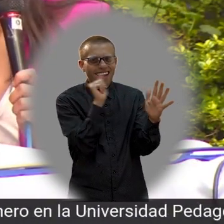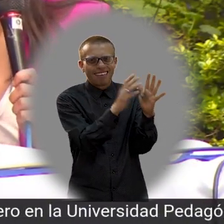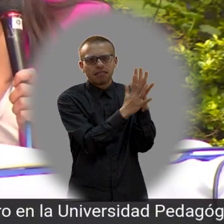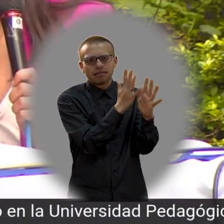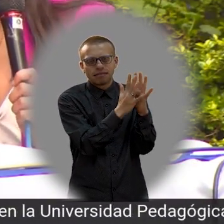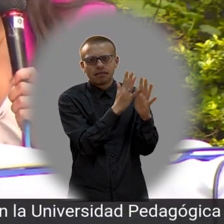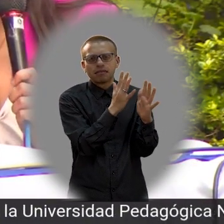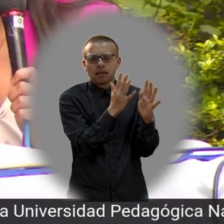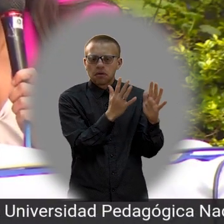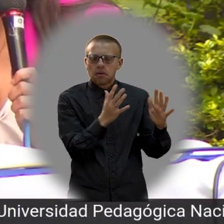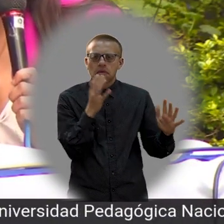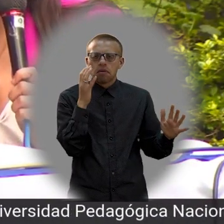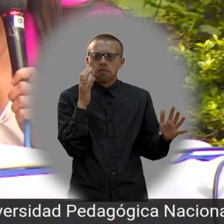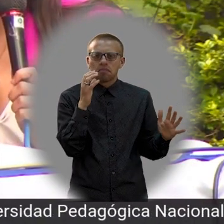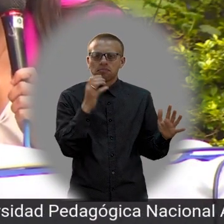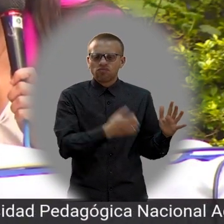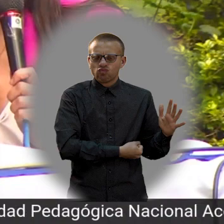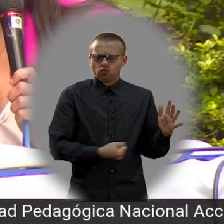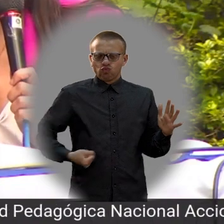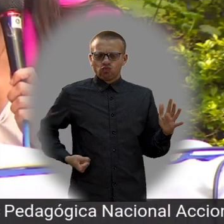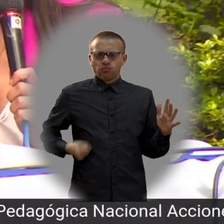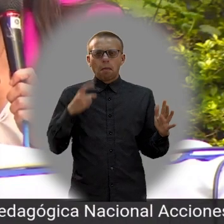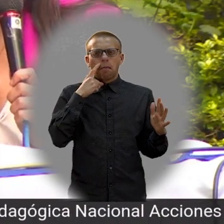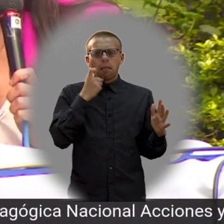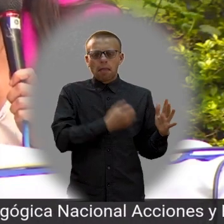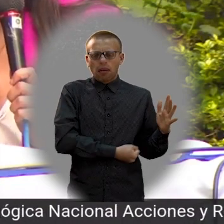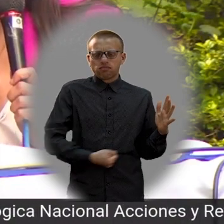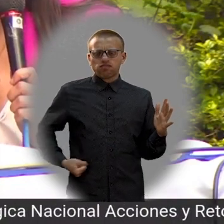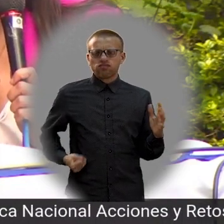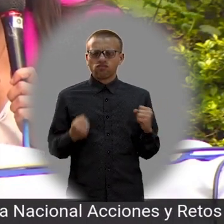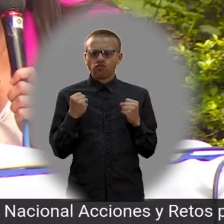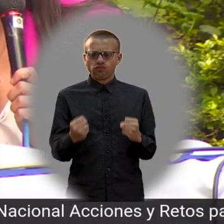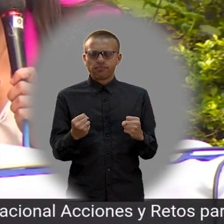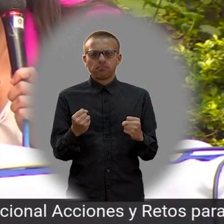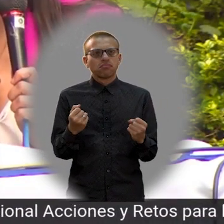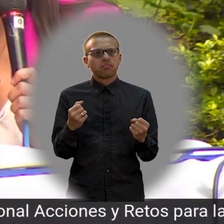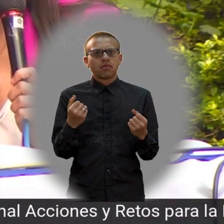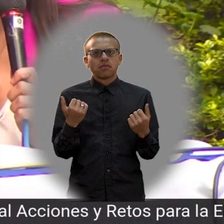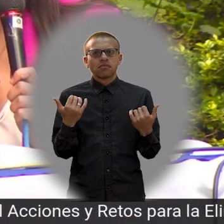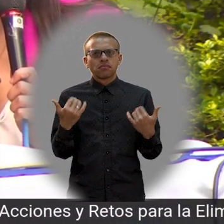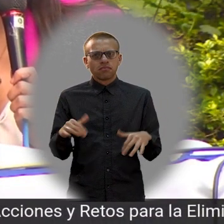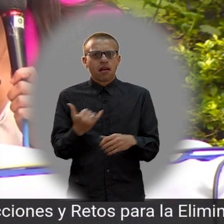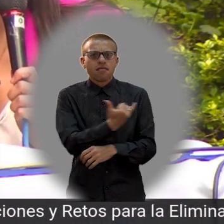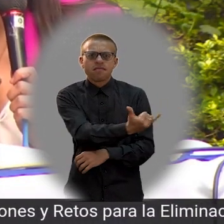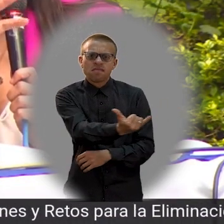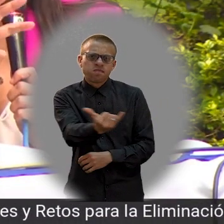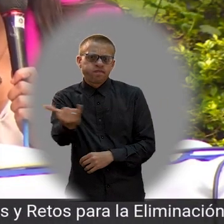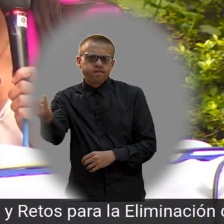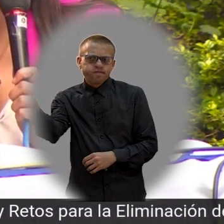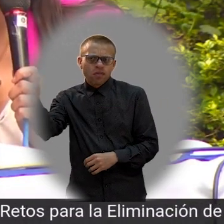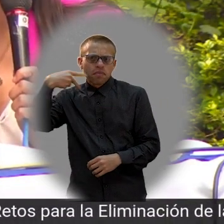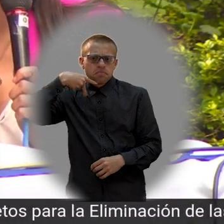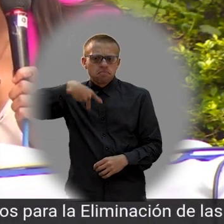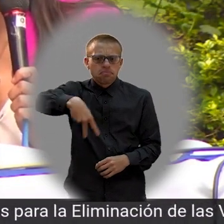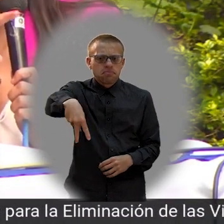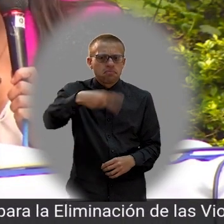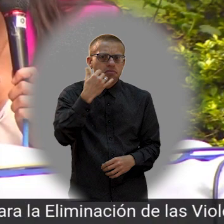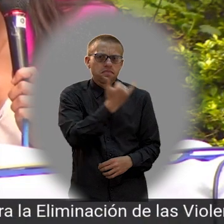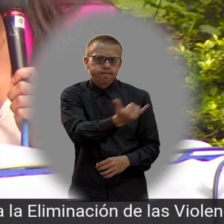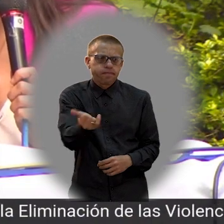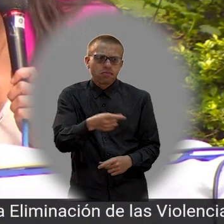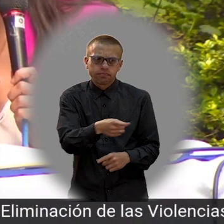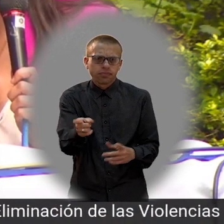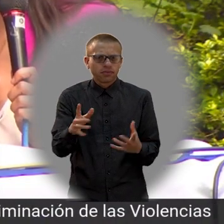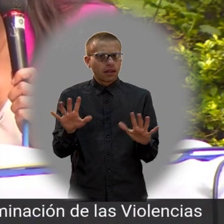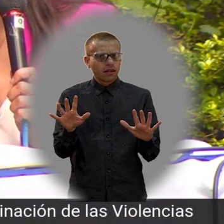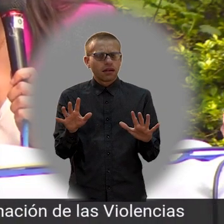está inserto en la construcción misma de las instituciones y en la forma como nos relacionamos diariamente. No es un fenómeno aislado, no es un